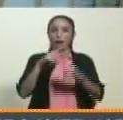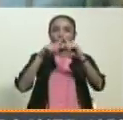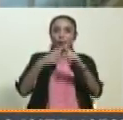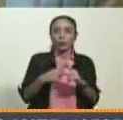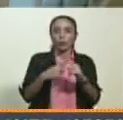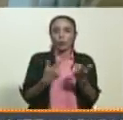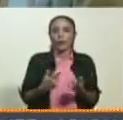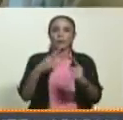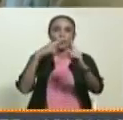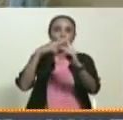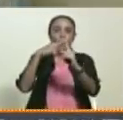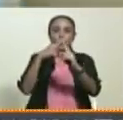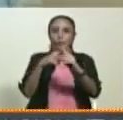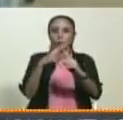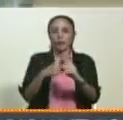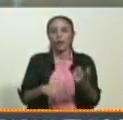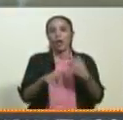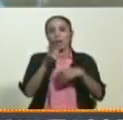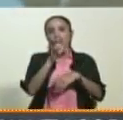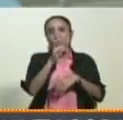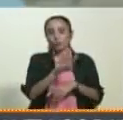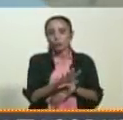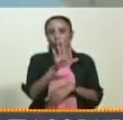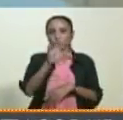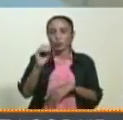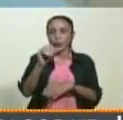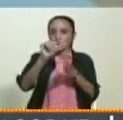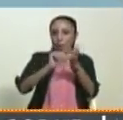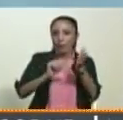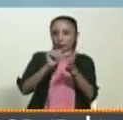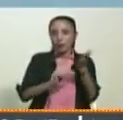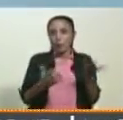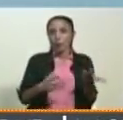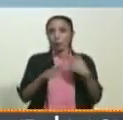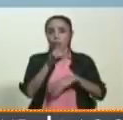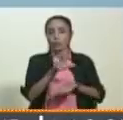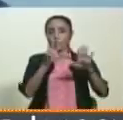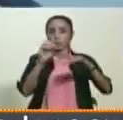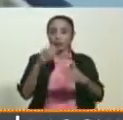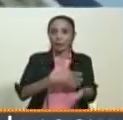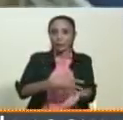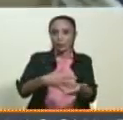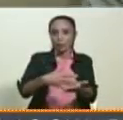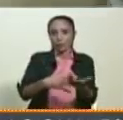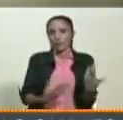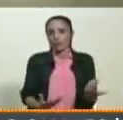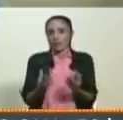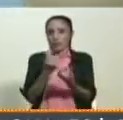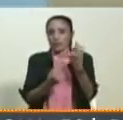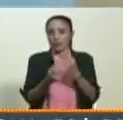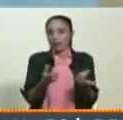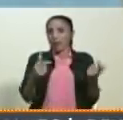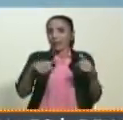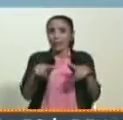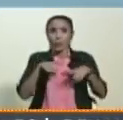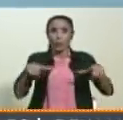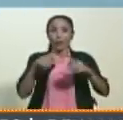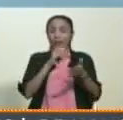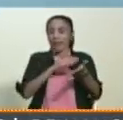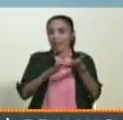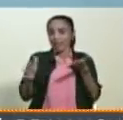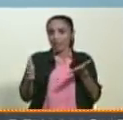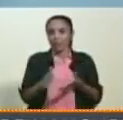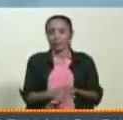cesáreas por 280 millones de bolívares? Y aquí se hace totalmente gratis. ¿Por qué? Porque es